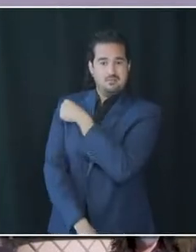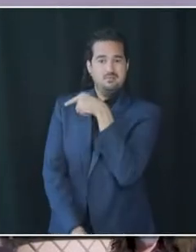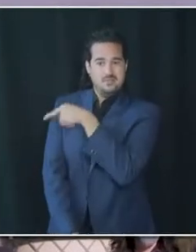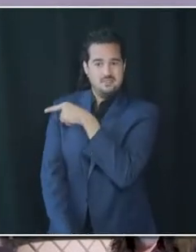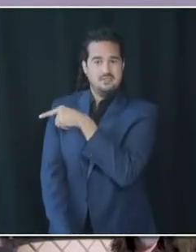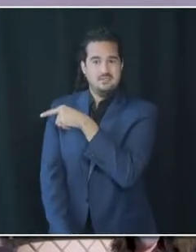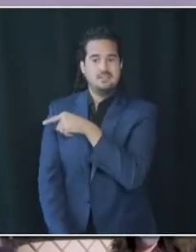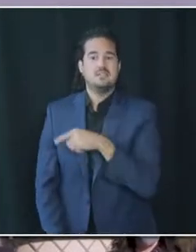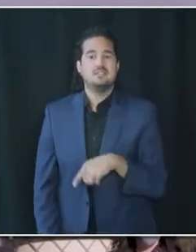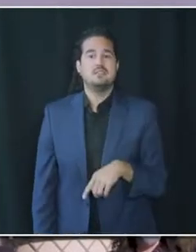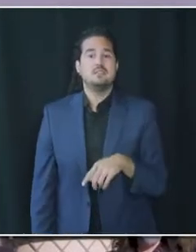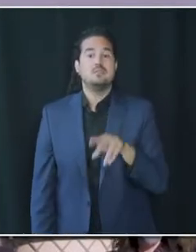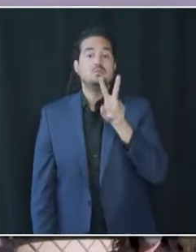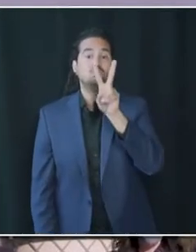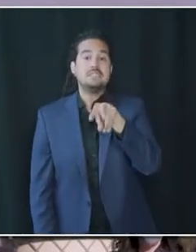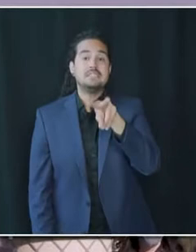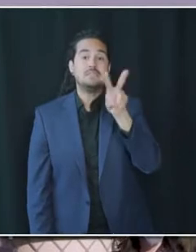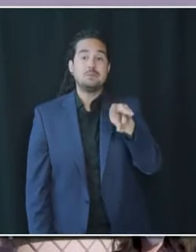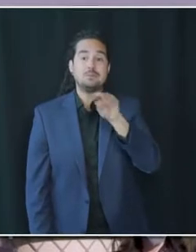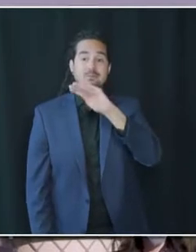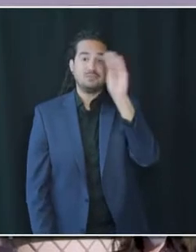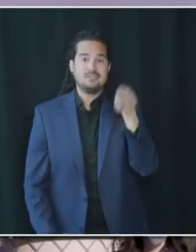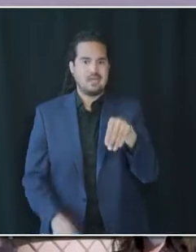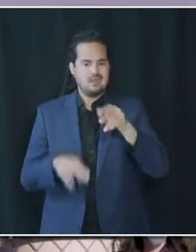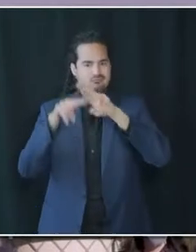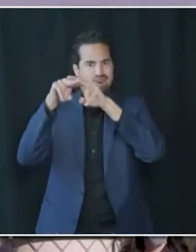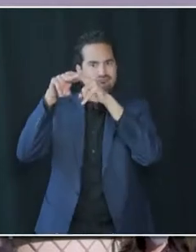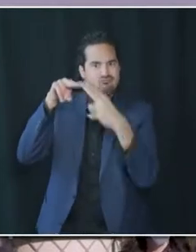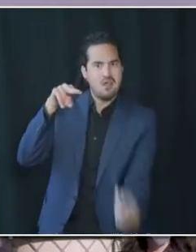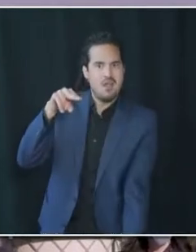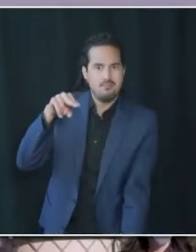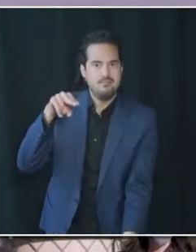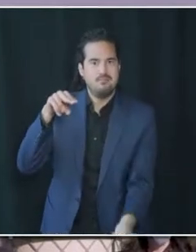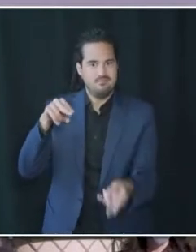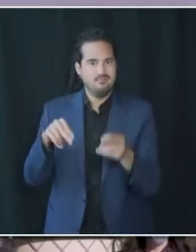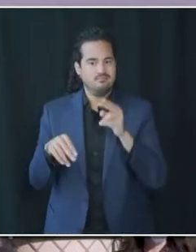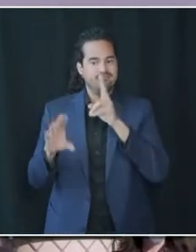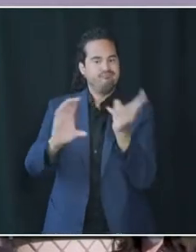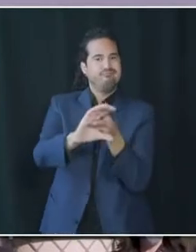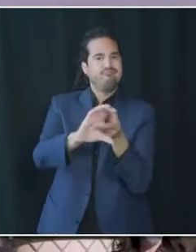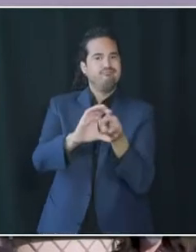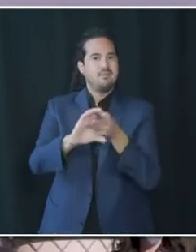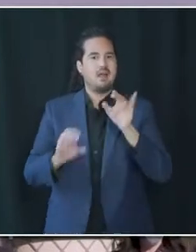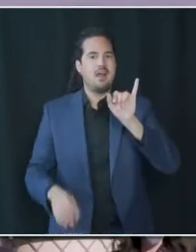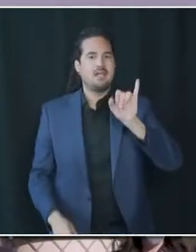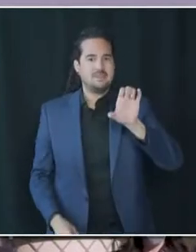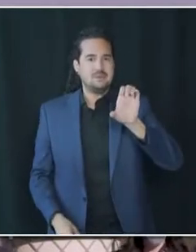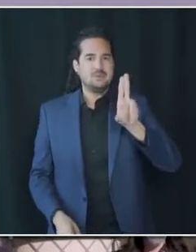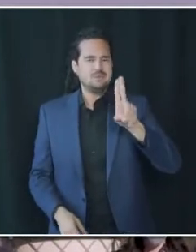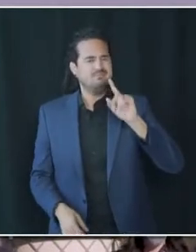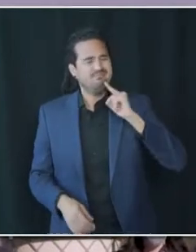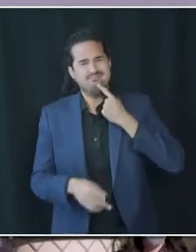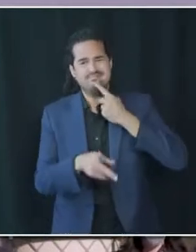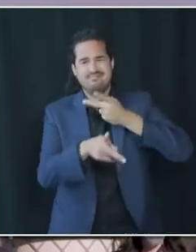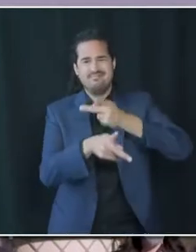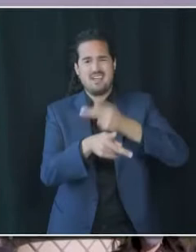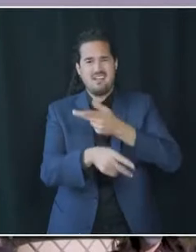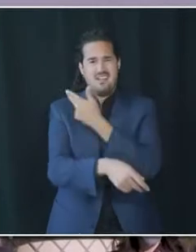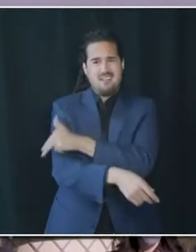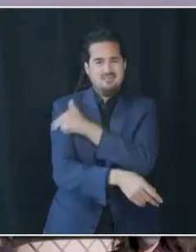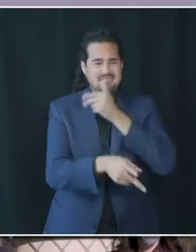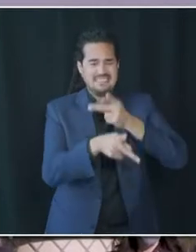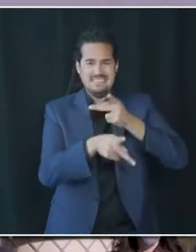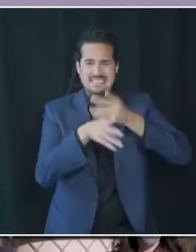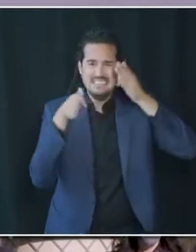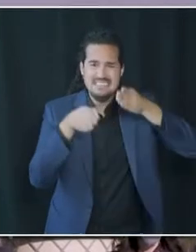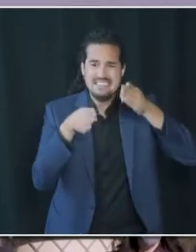disminución de 21.5 casi 22% en disminución de ocupación en unidades de